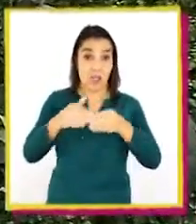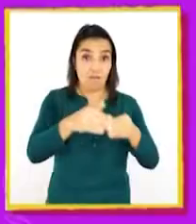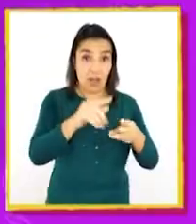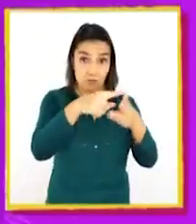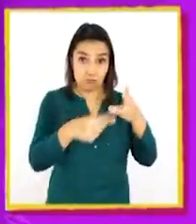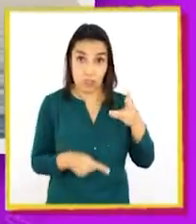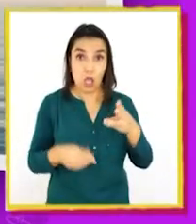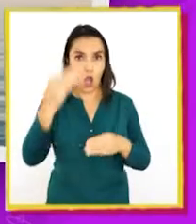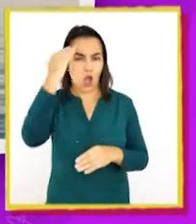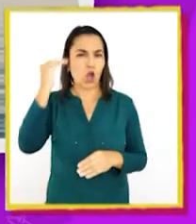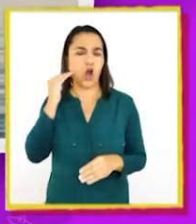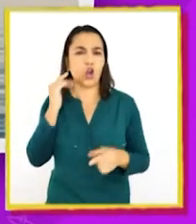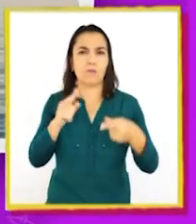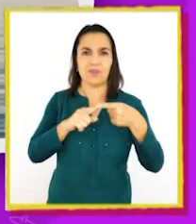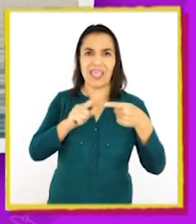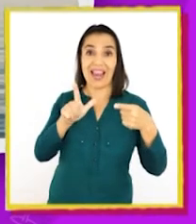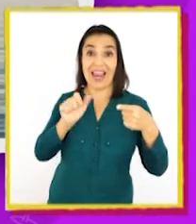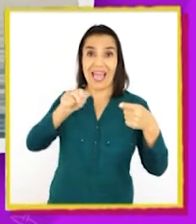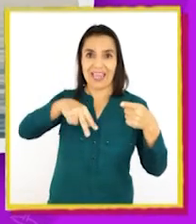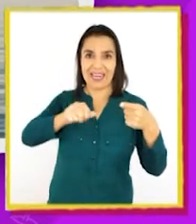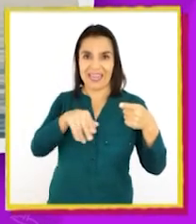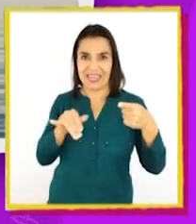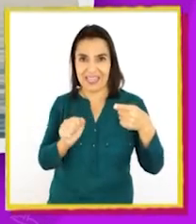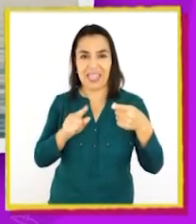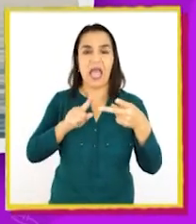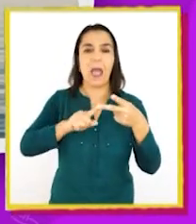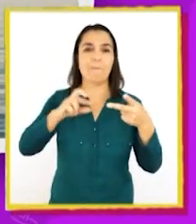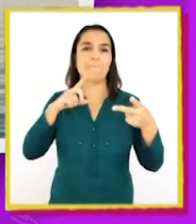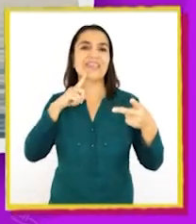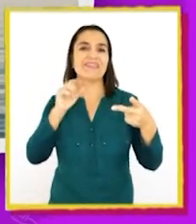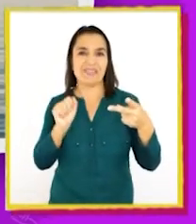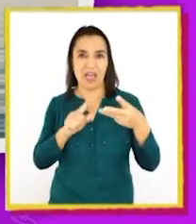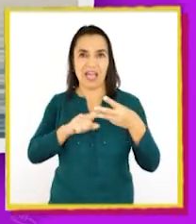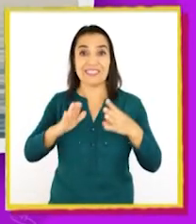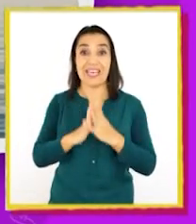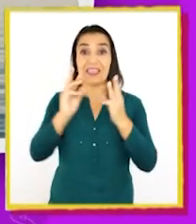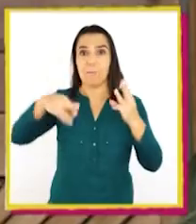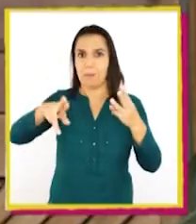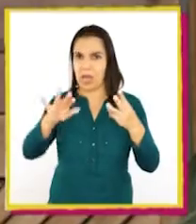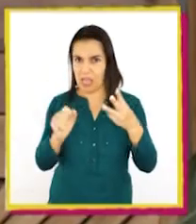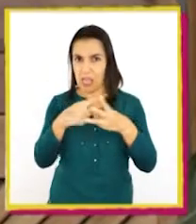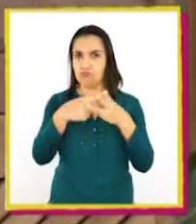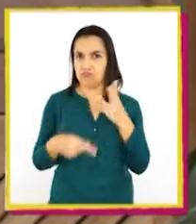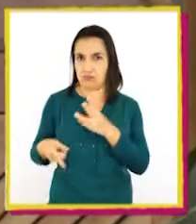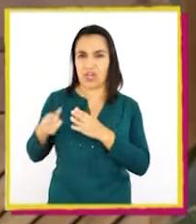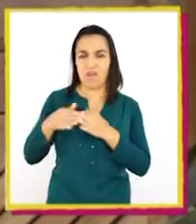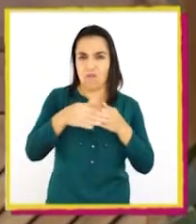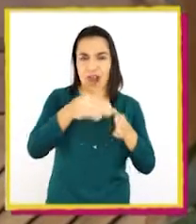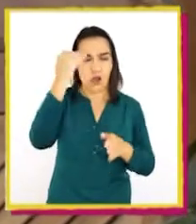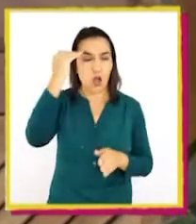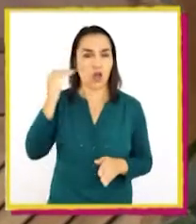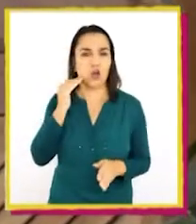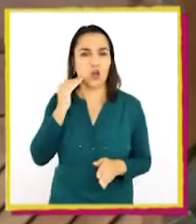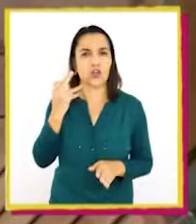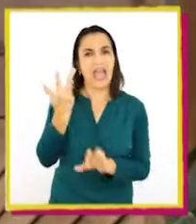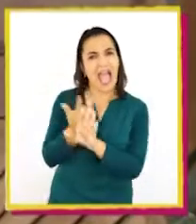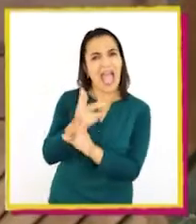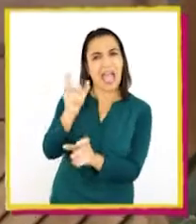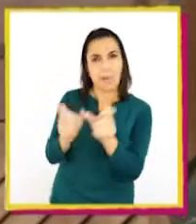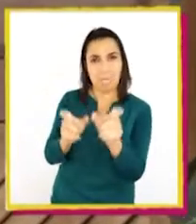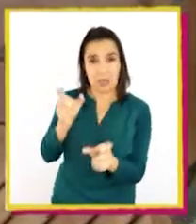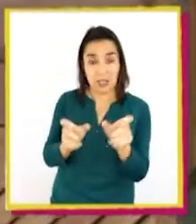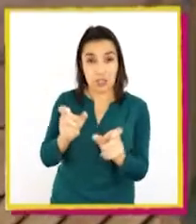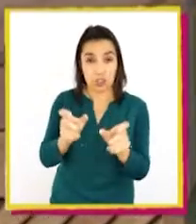de Colón se llamaban La Niña, La Pinta y La Santa María. ¿Pero ustedes se han fijado que existen personas que